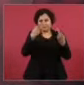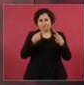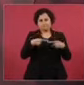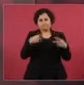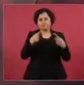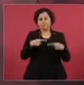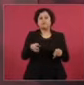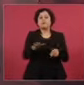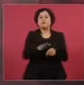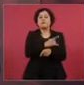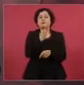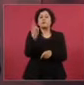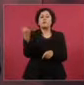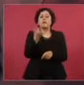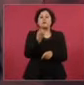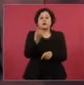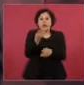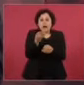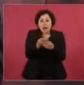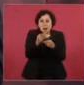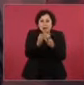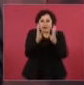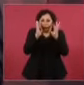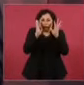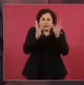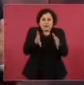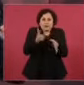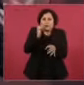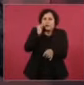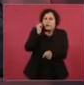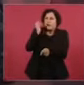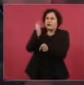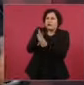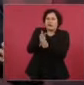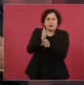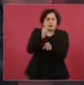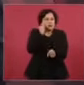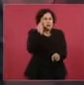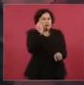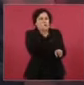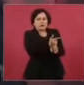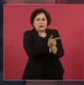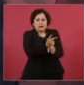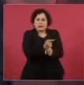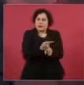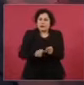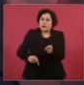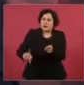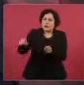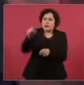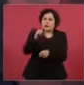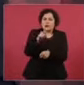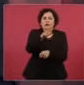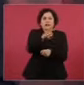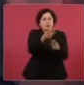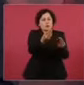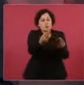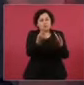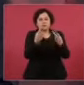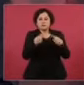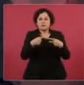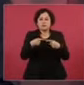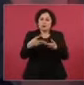se intensifica la guerra sucia, pues muchos, ¿no?, manifestando su apoyo, su